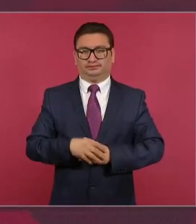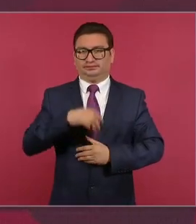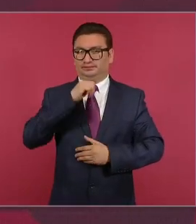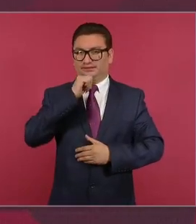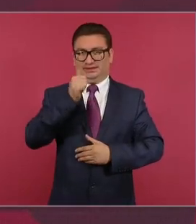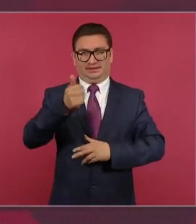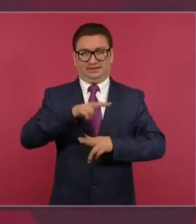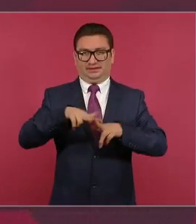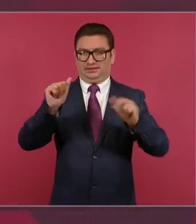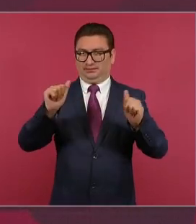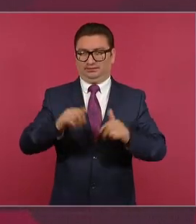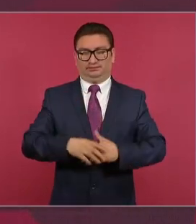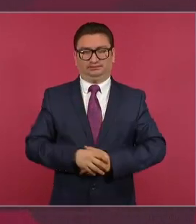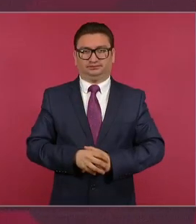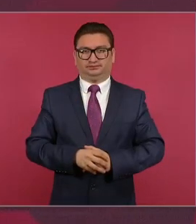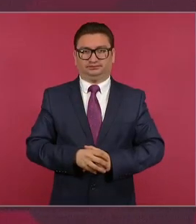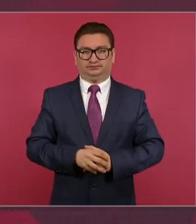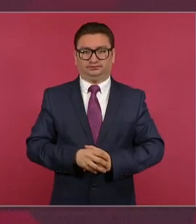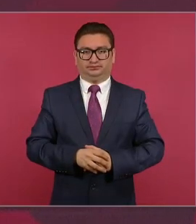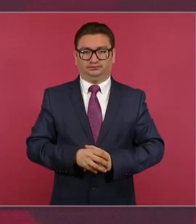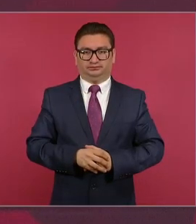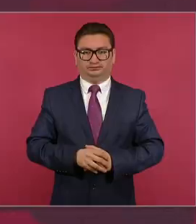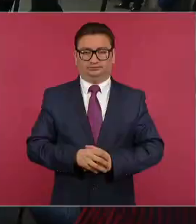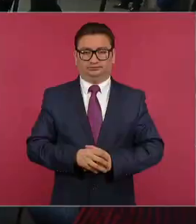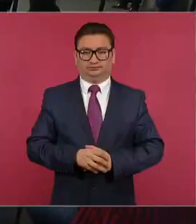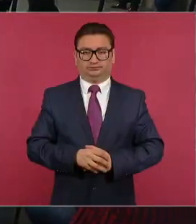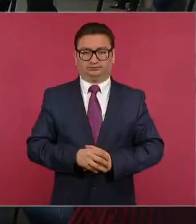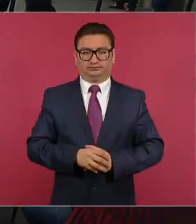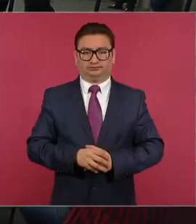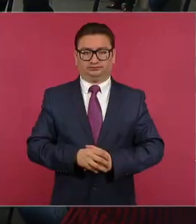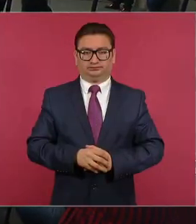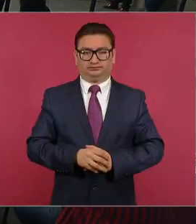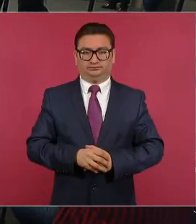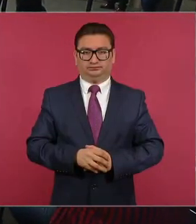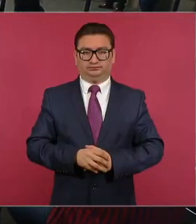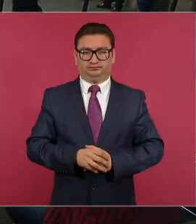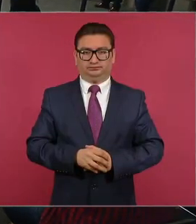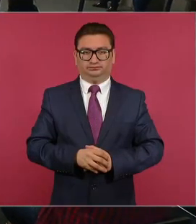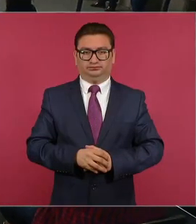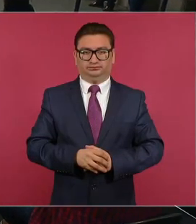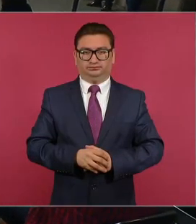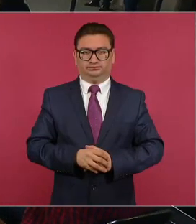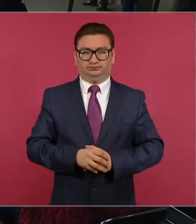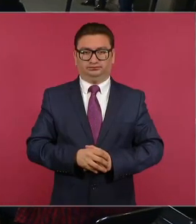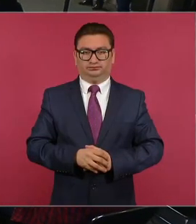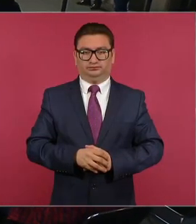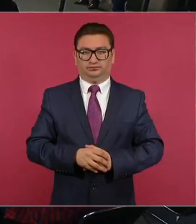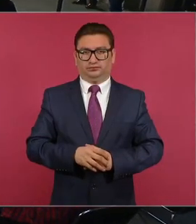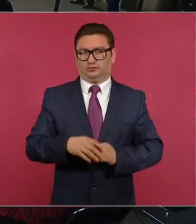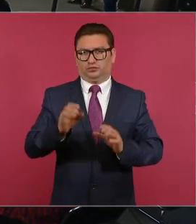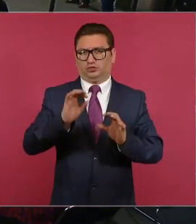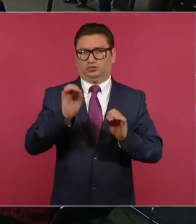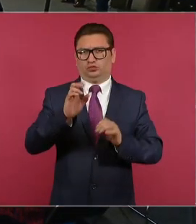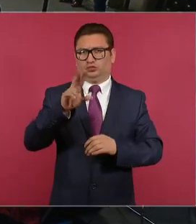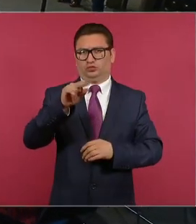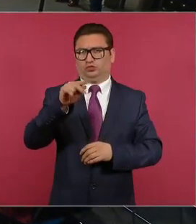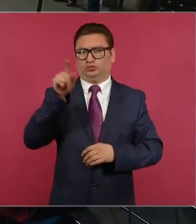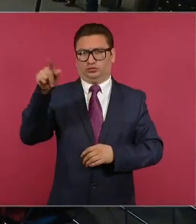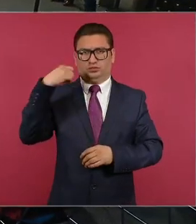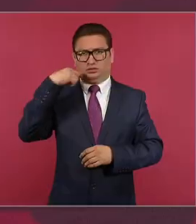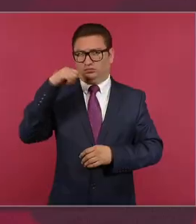Ninguno. En este momento en particular, dada la situación en Acapulco, incluso sería... No, en Acapulco no vamos a